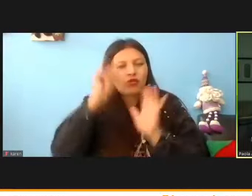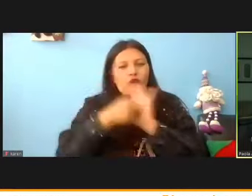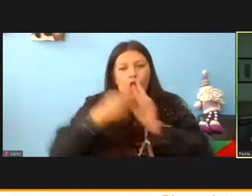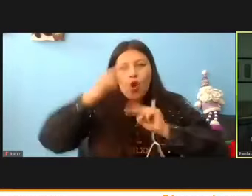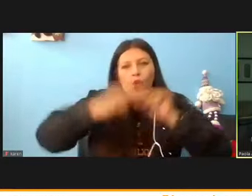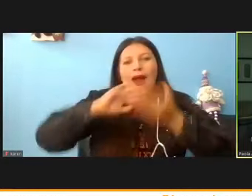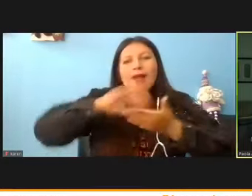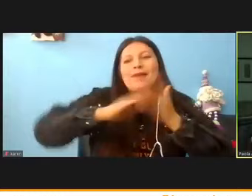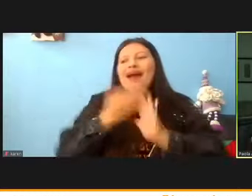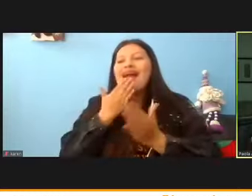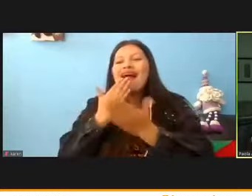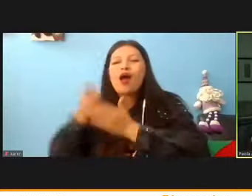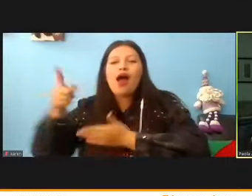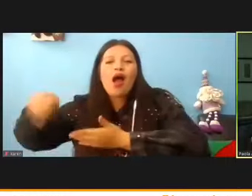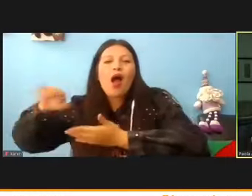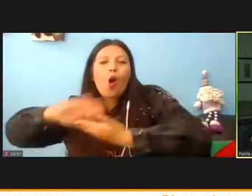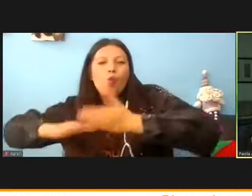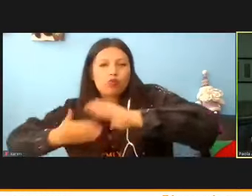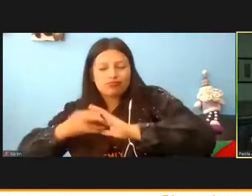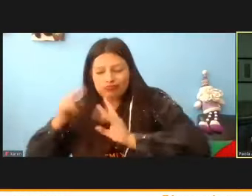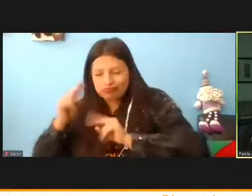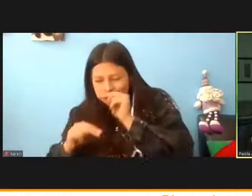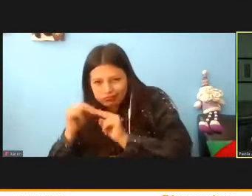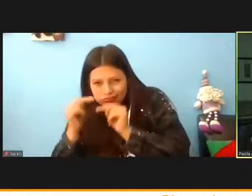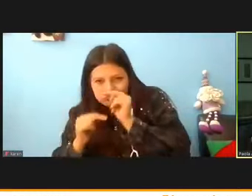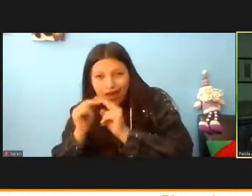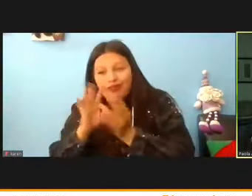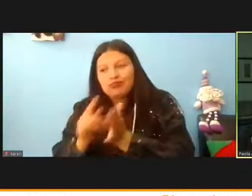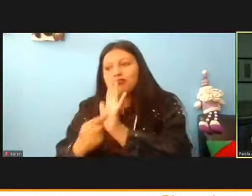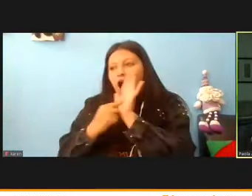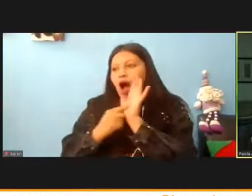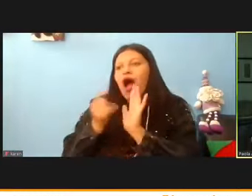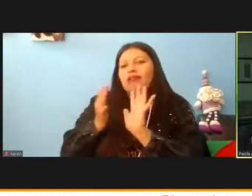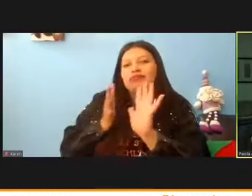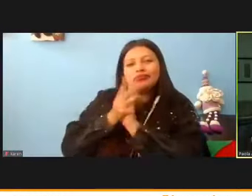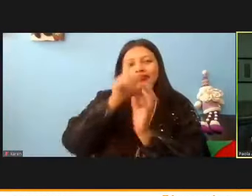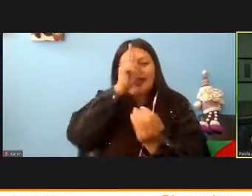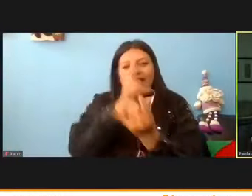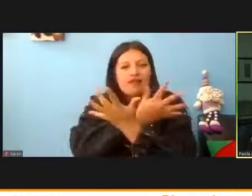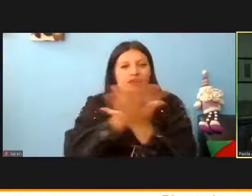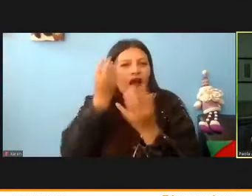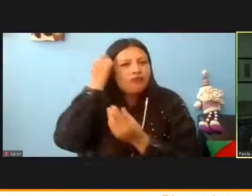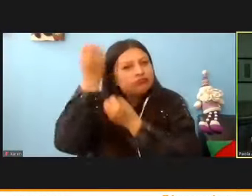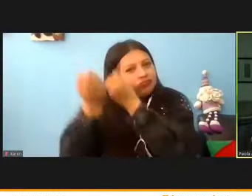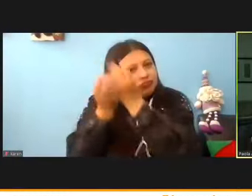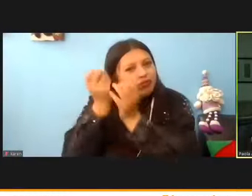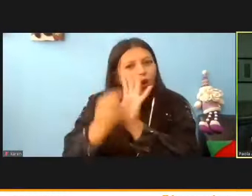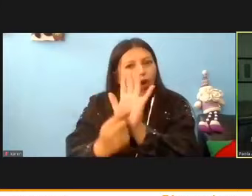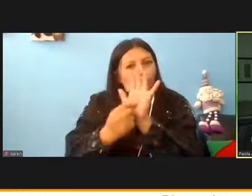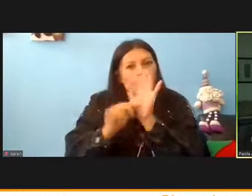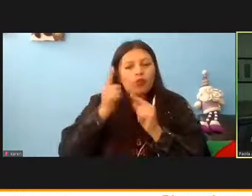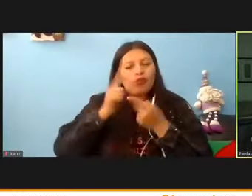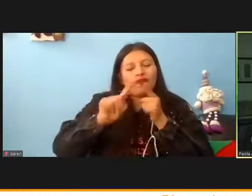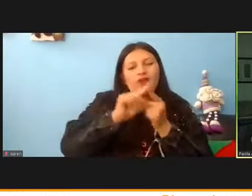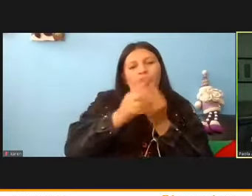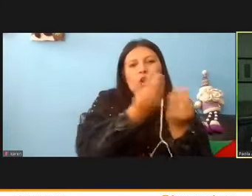las comunidades porque posibilitan narrativas diversas y creativas que interpelan a los colectivos y a los